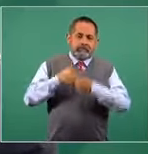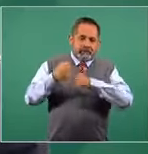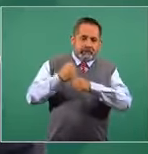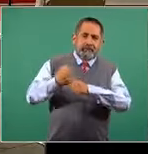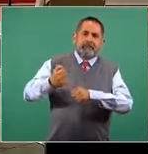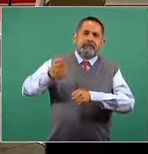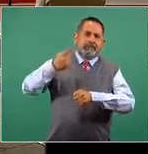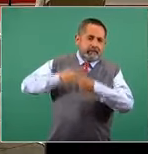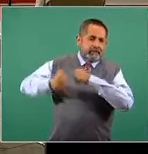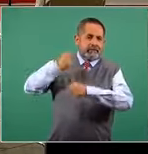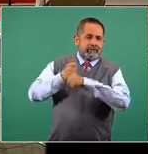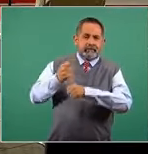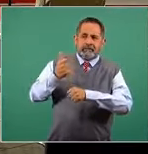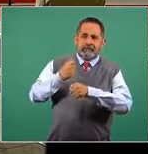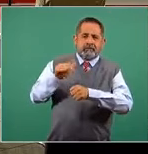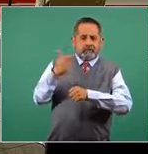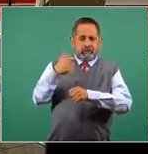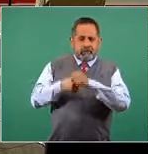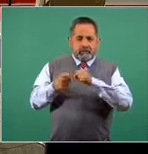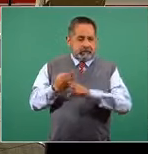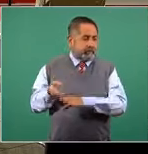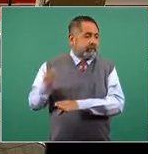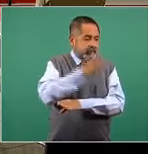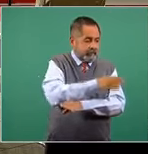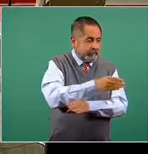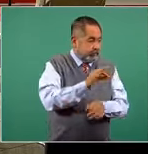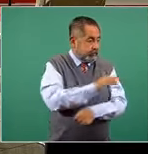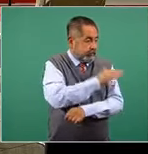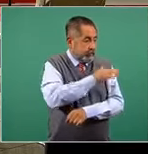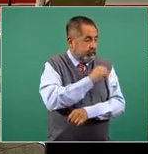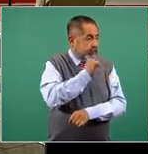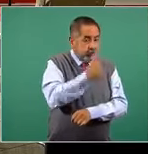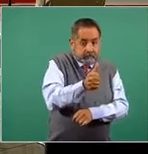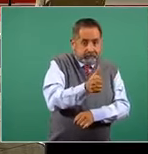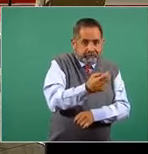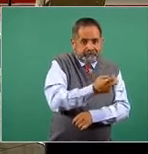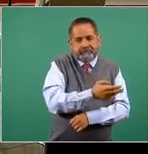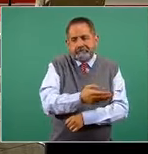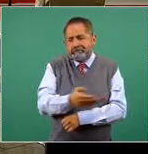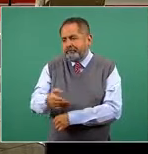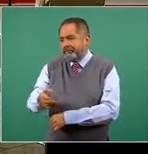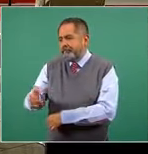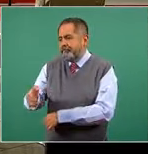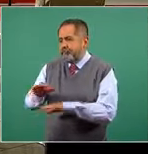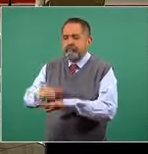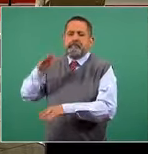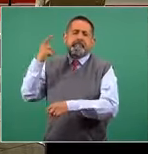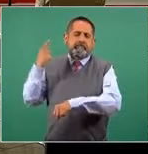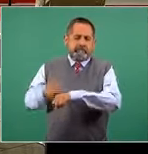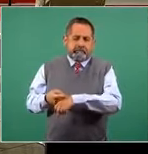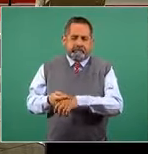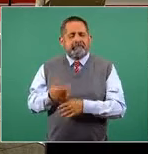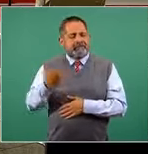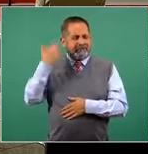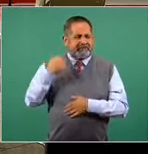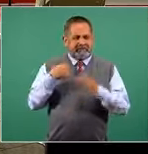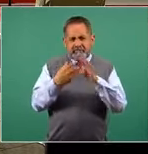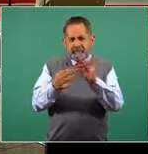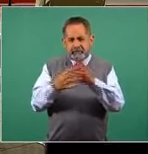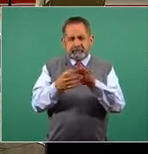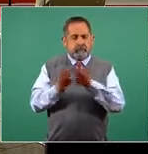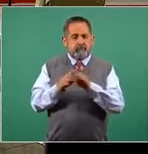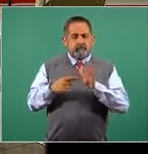sexenio antepasado. Y una vez aquí en la conferencia presentamos un análisis muy detallado del brote que